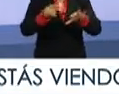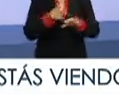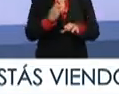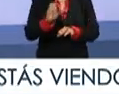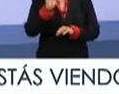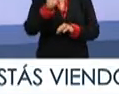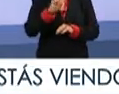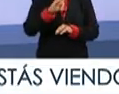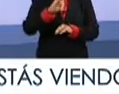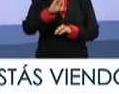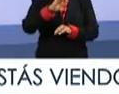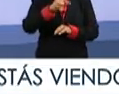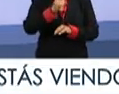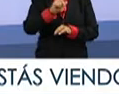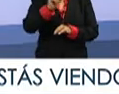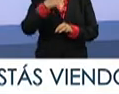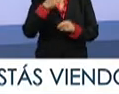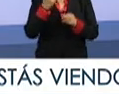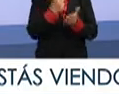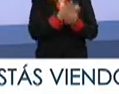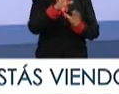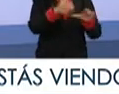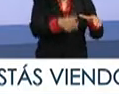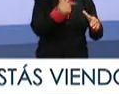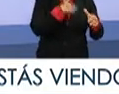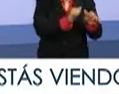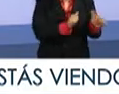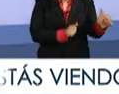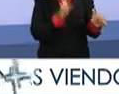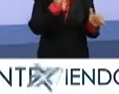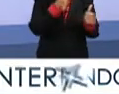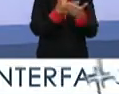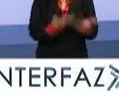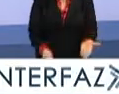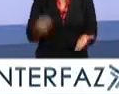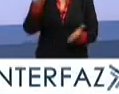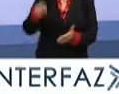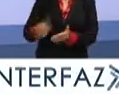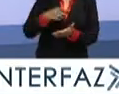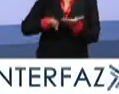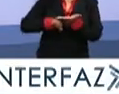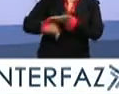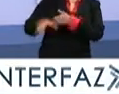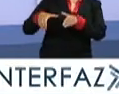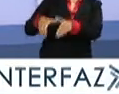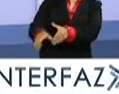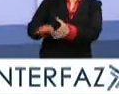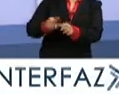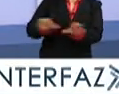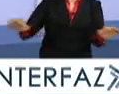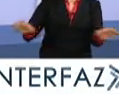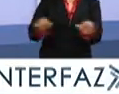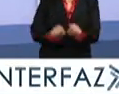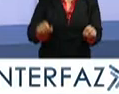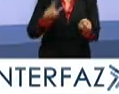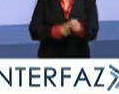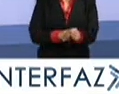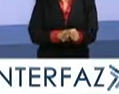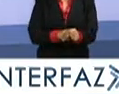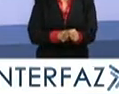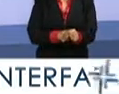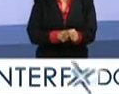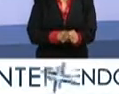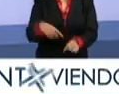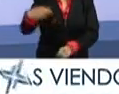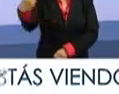brecha digital no solo afecta al mundo virtual, sino que termina por convertirse en motivo de exclusión y de separación social.